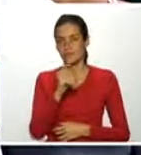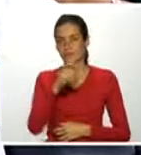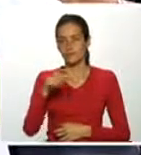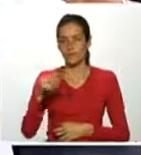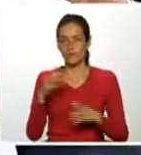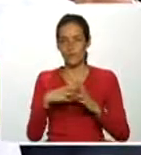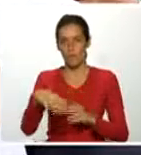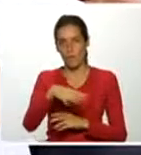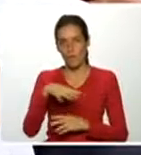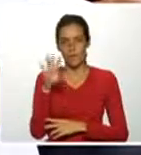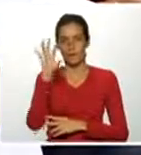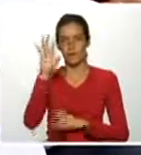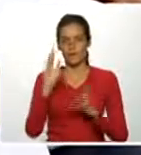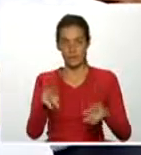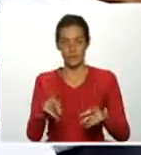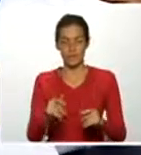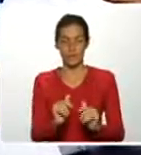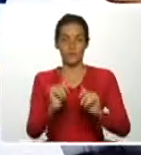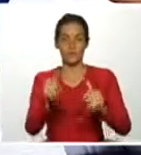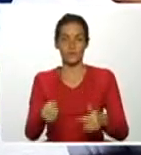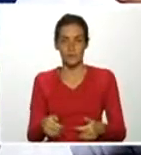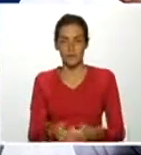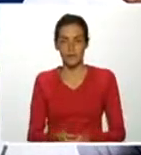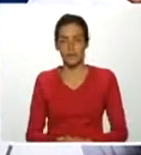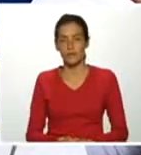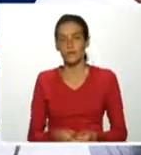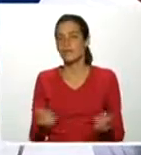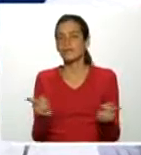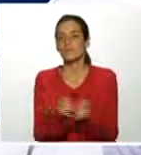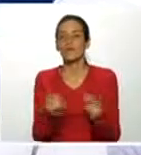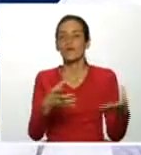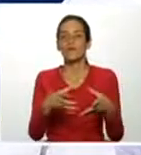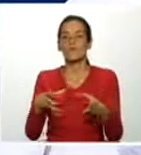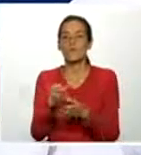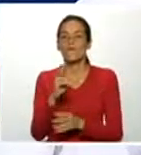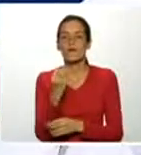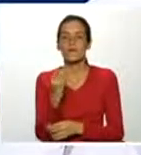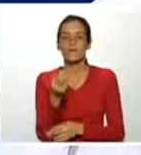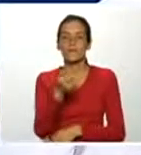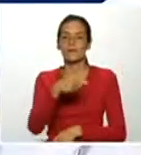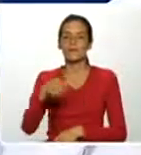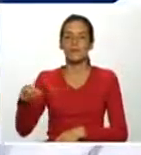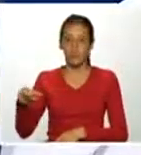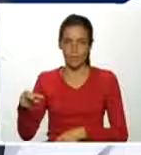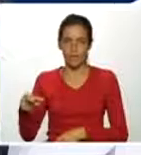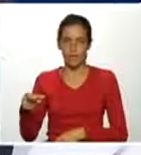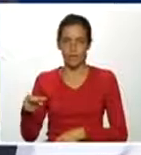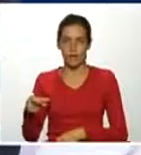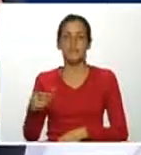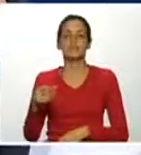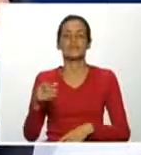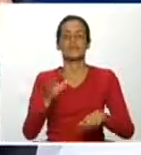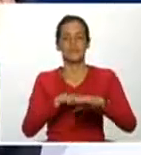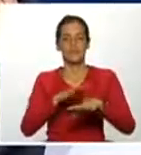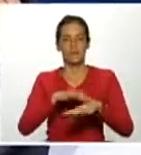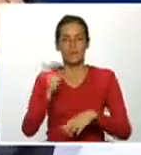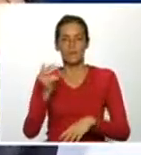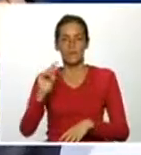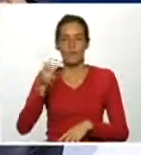todo el país. Sí, empezamos un pequeño grupo de unas 20 personas, en un llamado del compañero